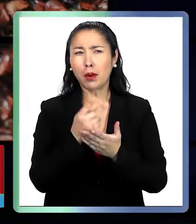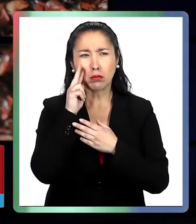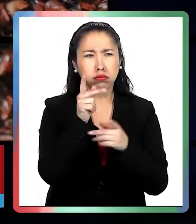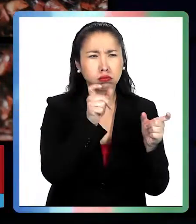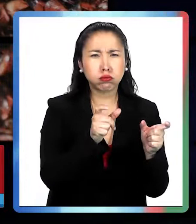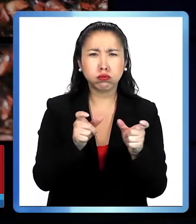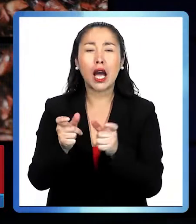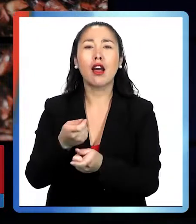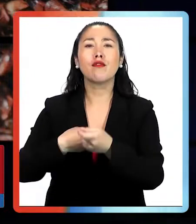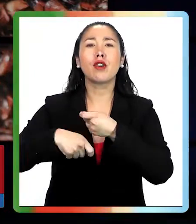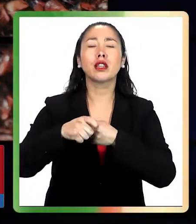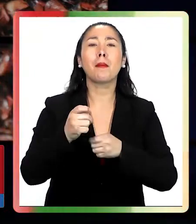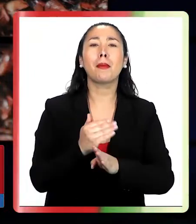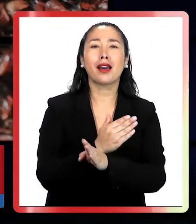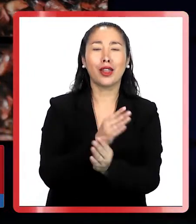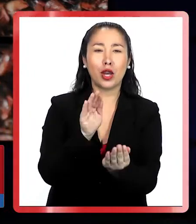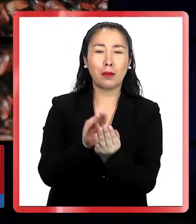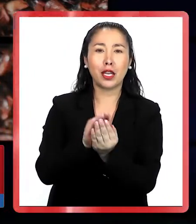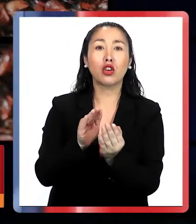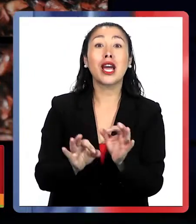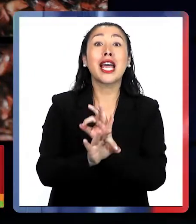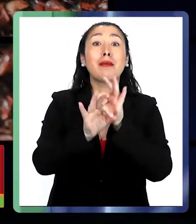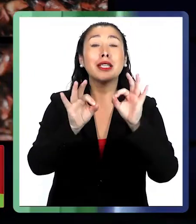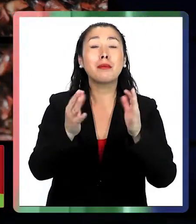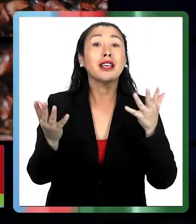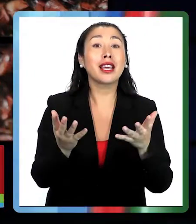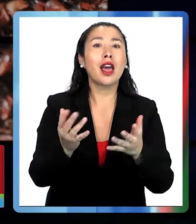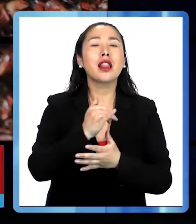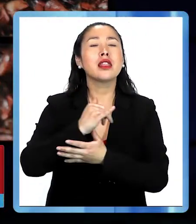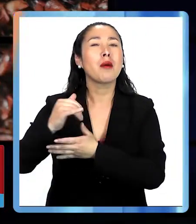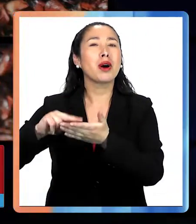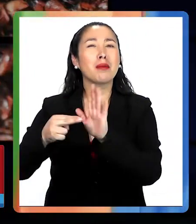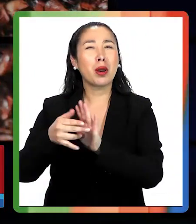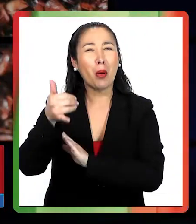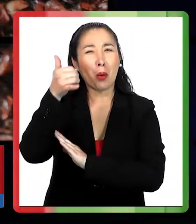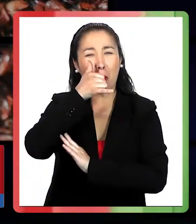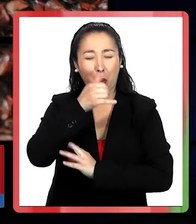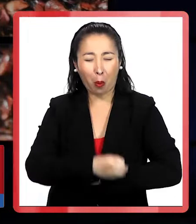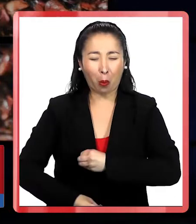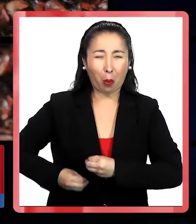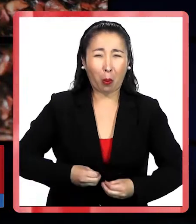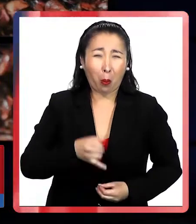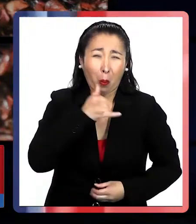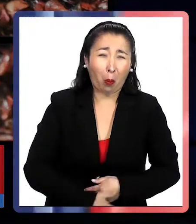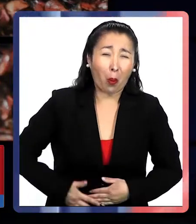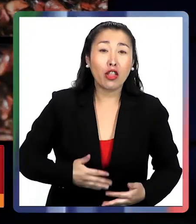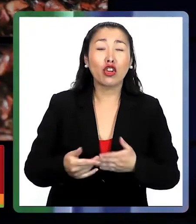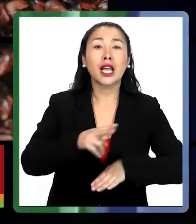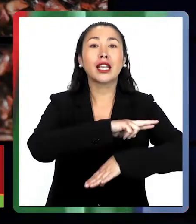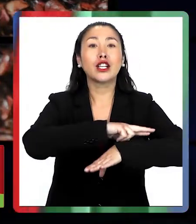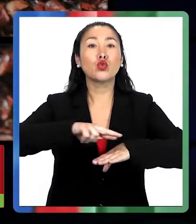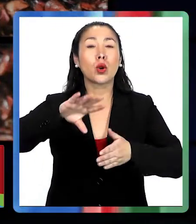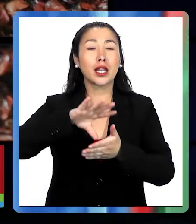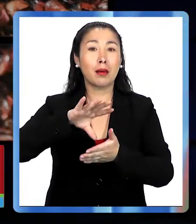la venta de pescados y mariscos, especialmente después de la intoxicación por marea roja en el sur del país, que dejó